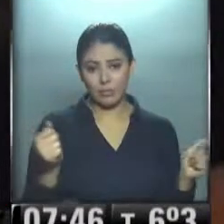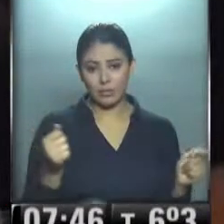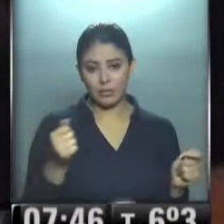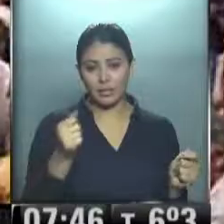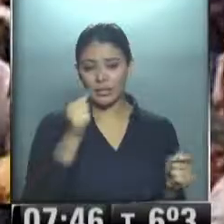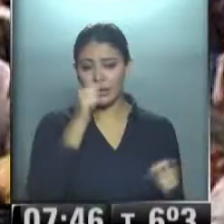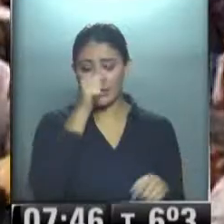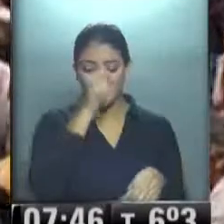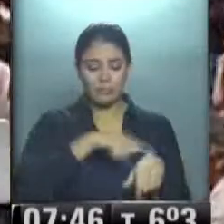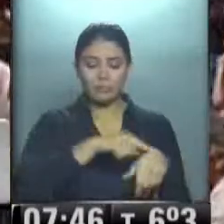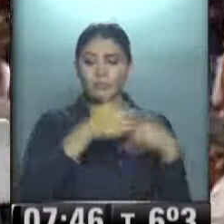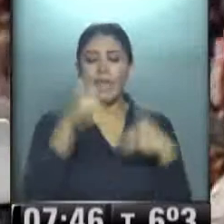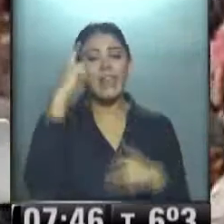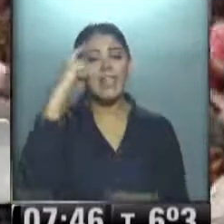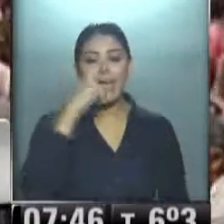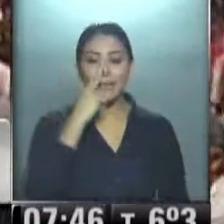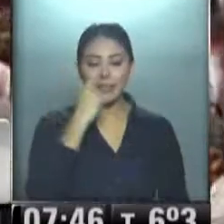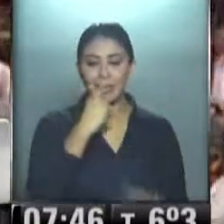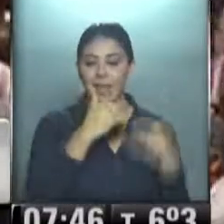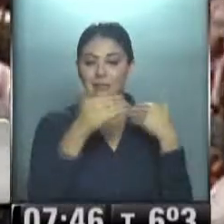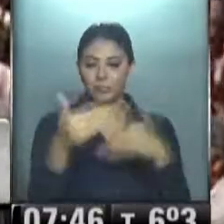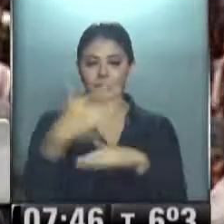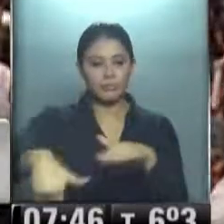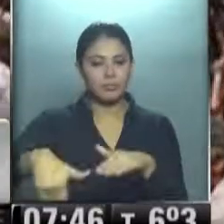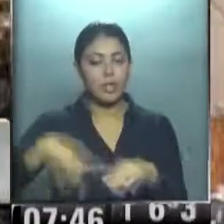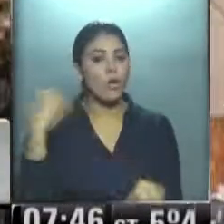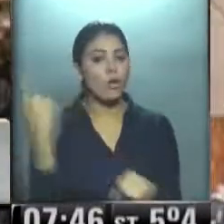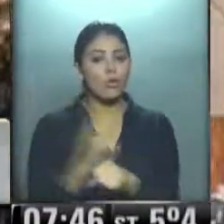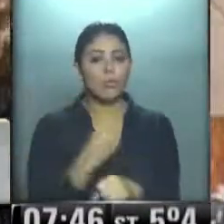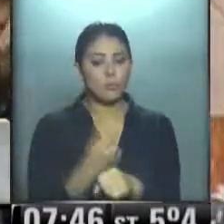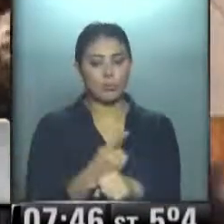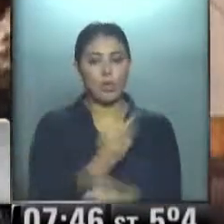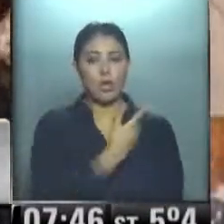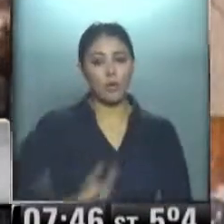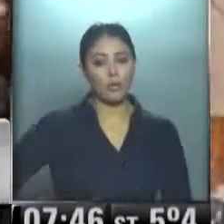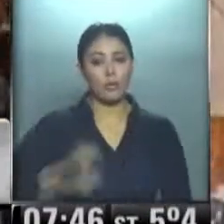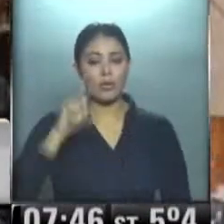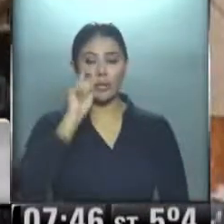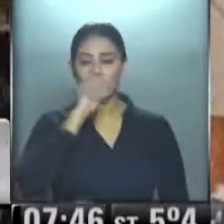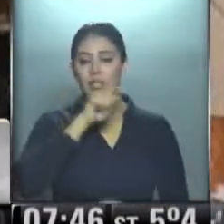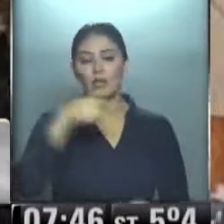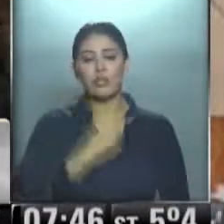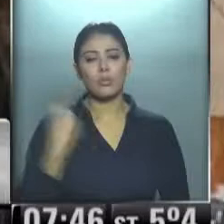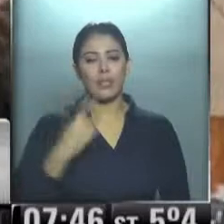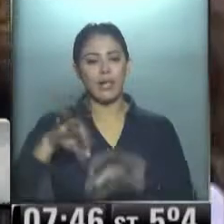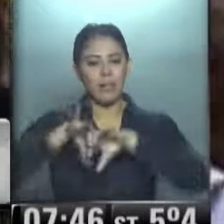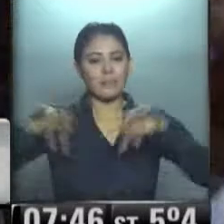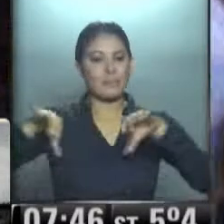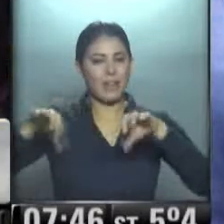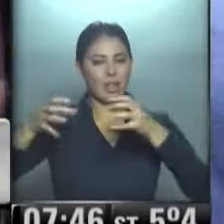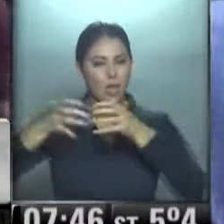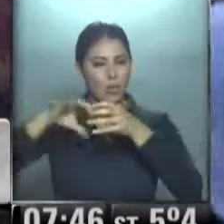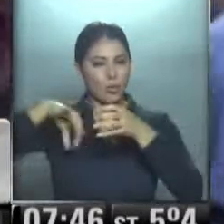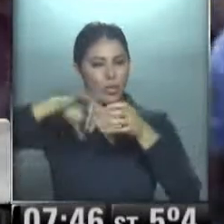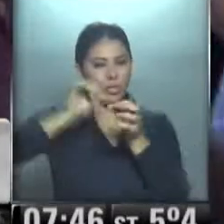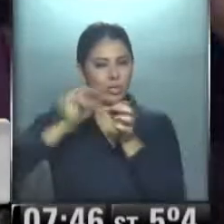tregua de 10 días que ha sido inocua porque no ha permitido que el gobierno de Poroshenko y las autoridades separatistas de Donetsk y